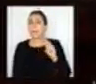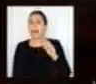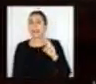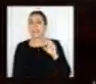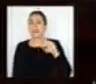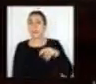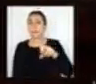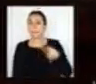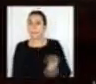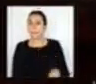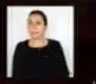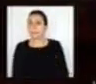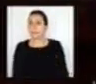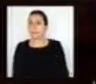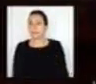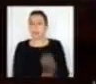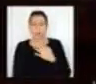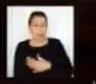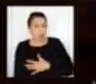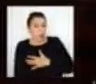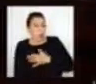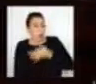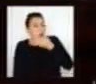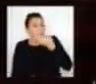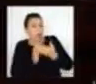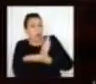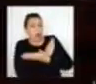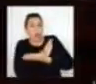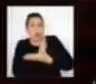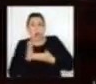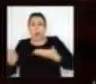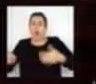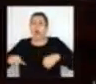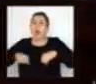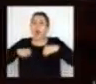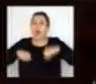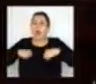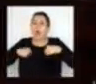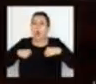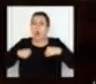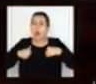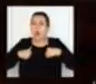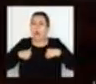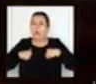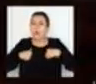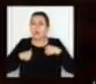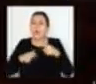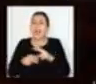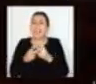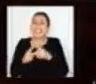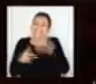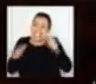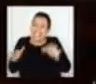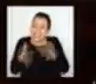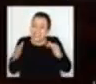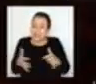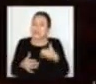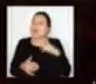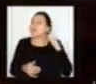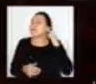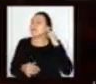Conmovedor relato de un joven que hace el mejor esfuerzo por deleitarnos con su música y su